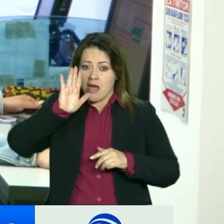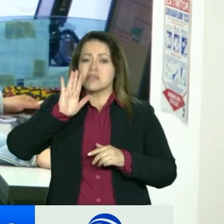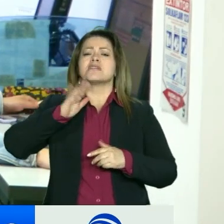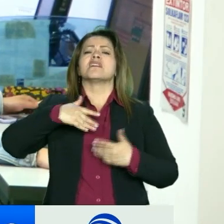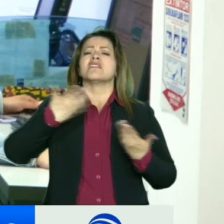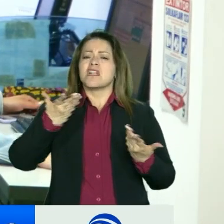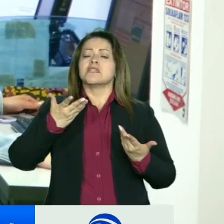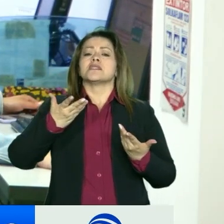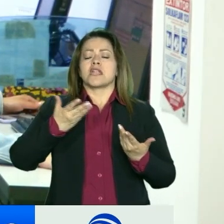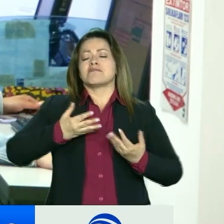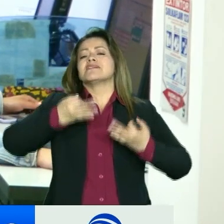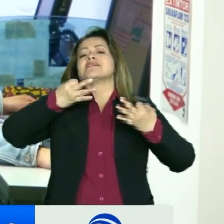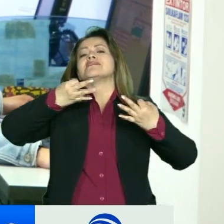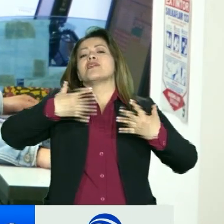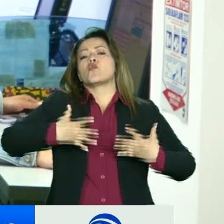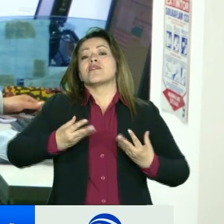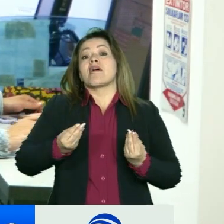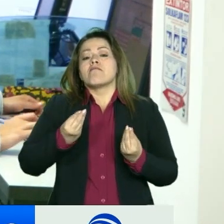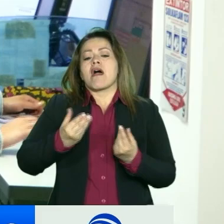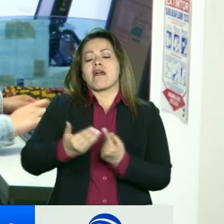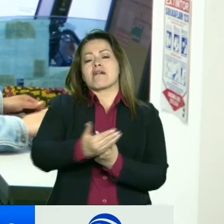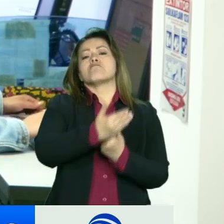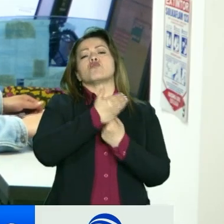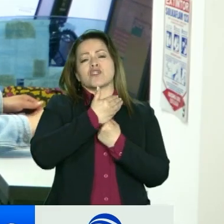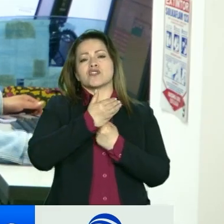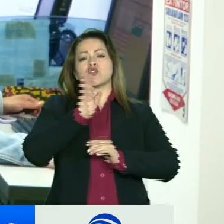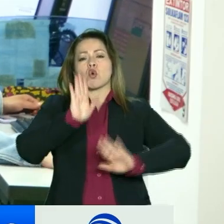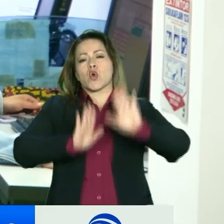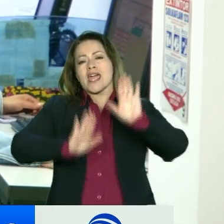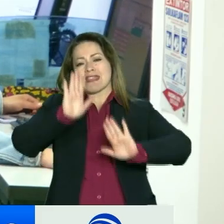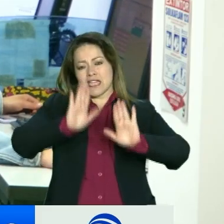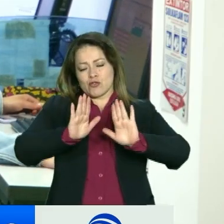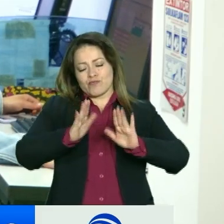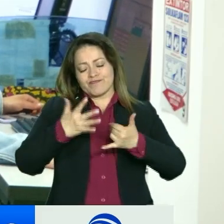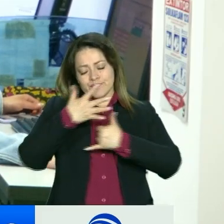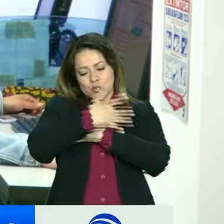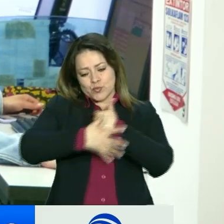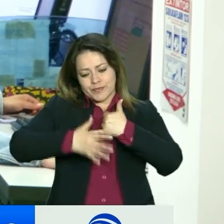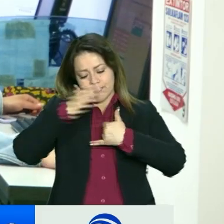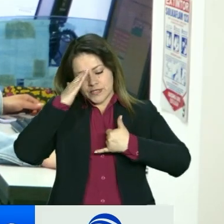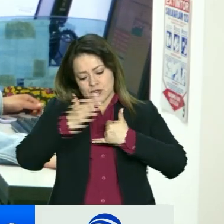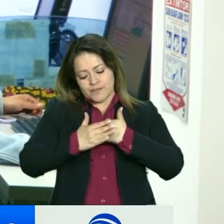alrededor de la seguridad que actualmente está atravesando el país. Información en